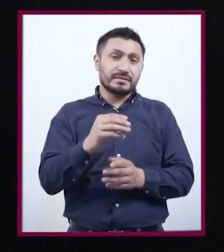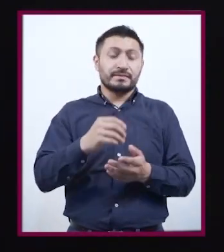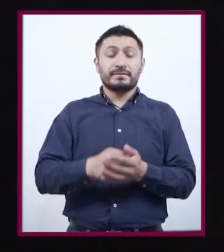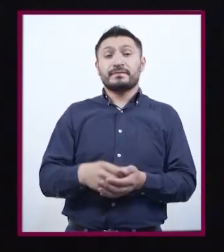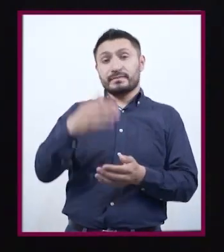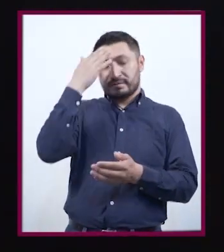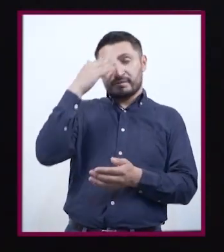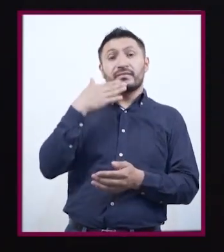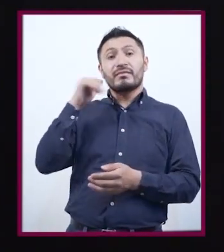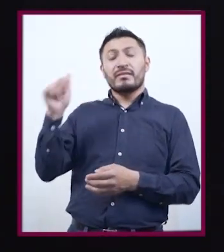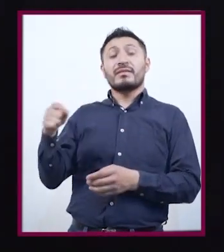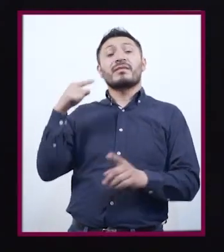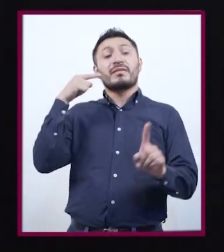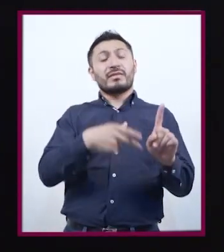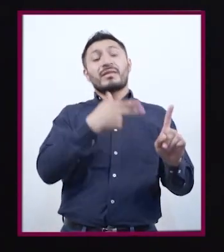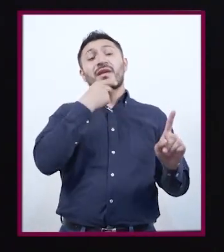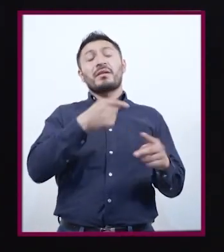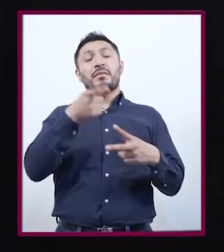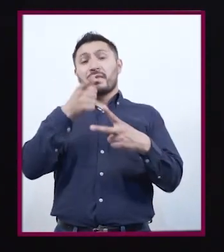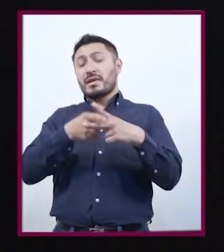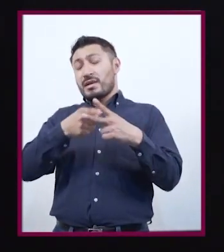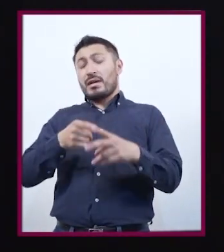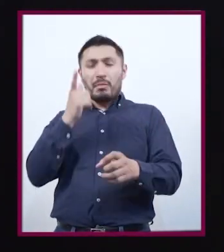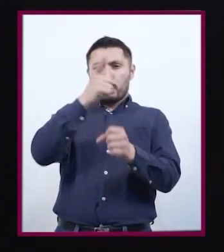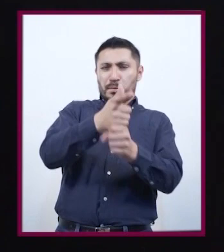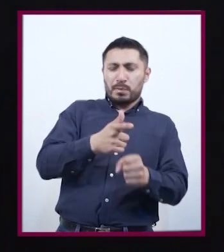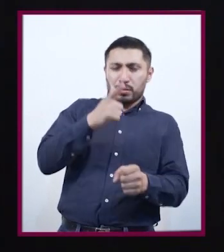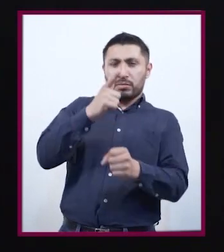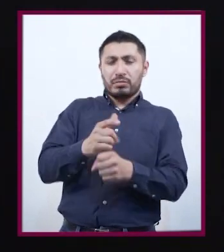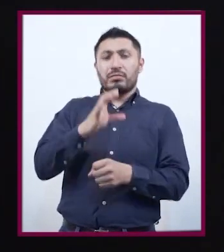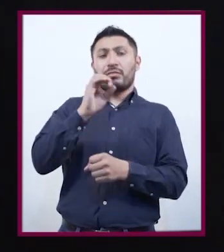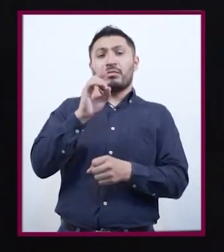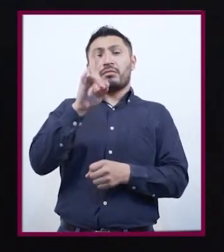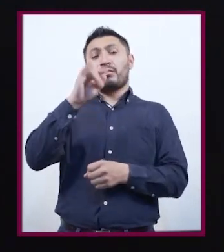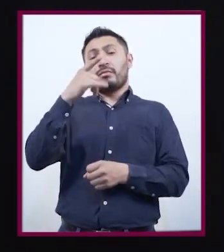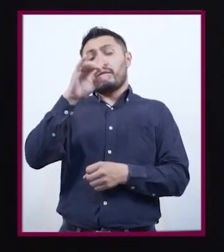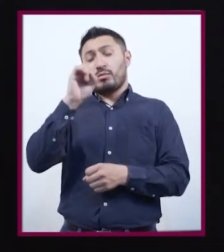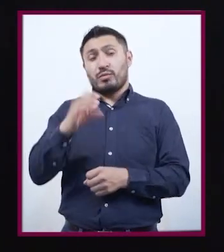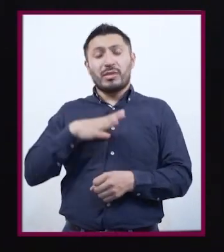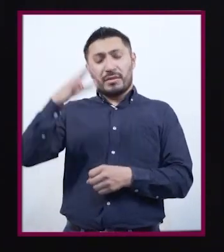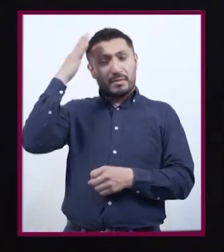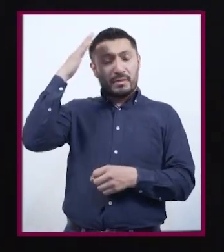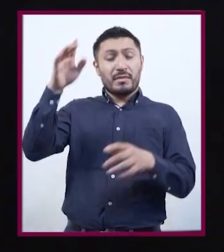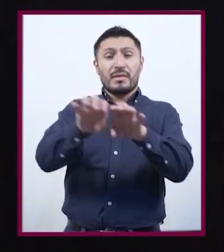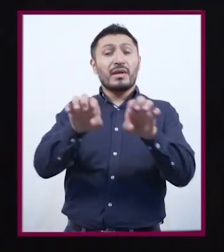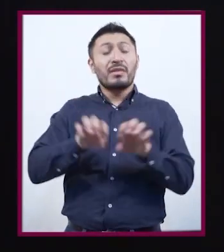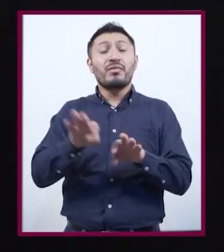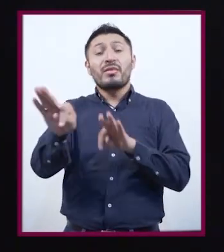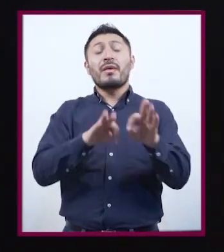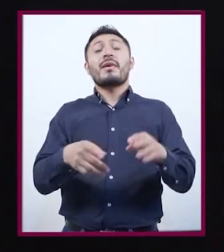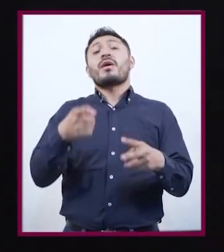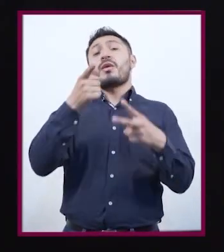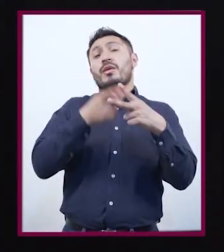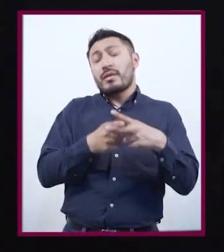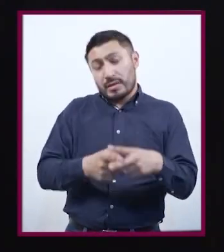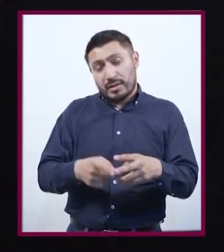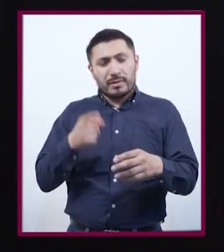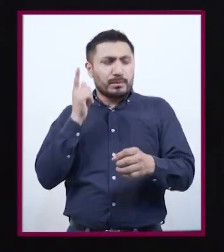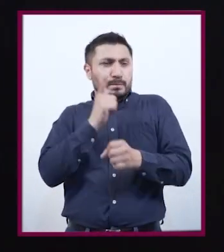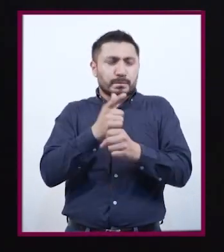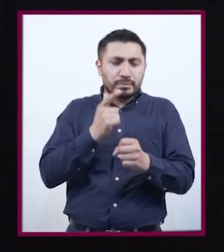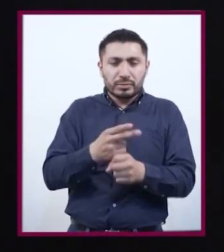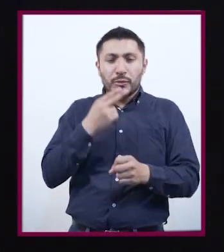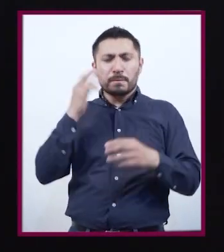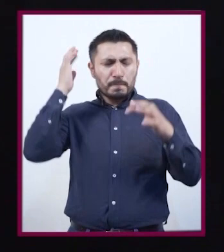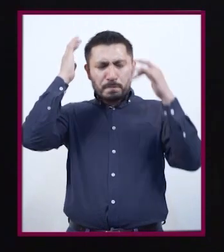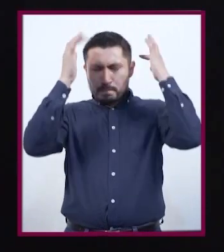el mensaje enviado. La habilidad de Alan Turing con las matemáticas y para descifrar códigos lo llevó a liderar un equipo de trabajo que a través